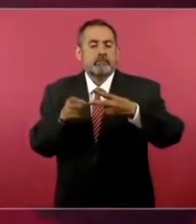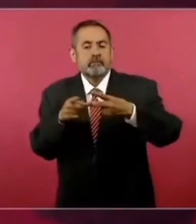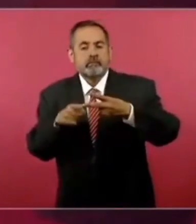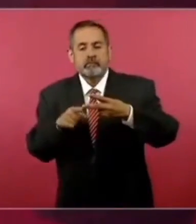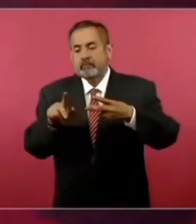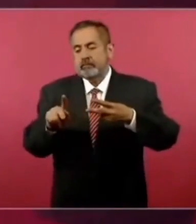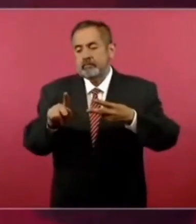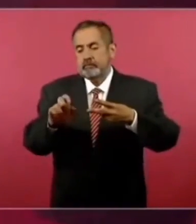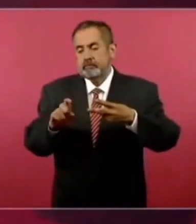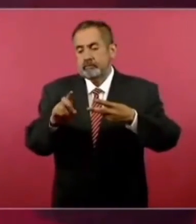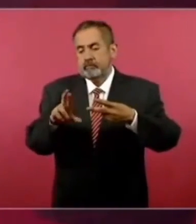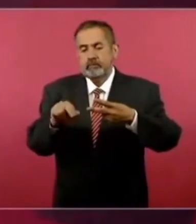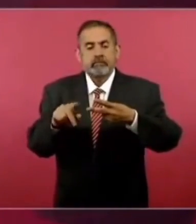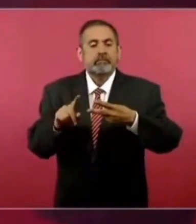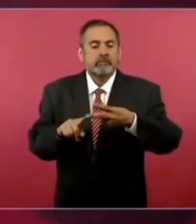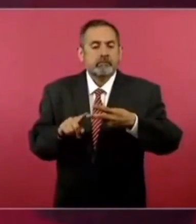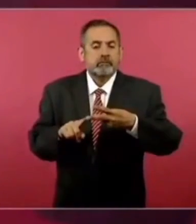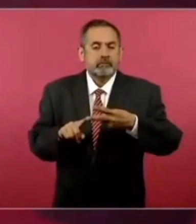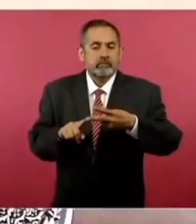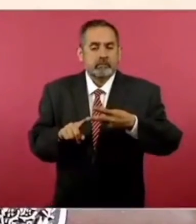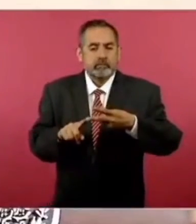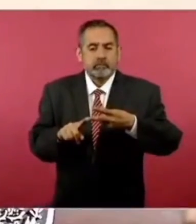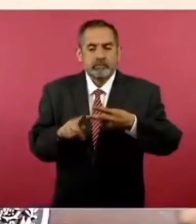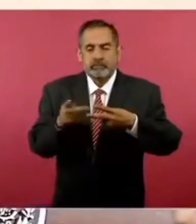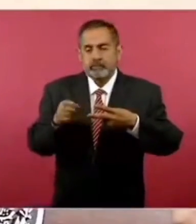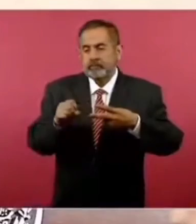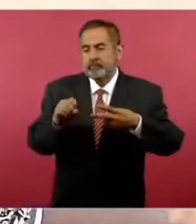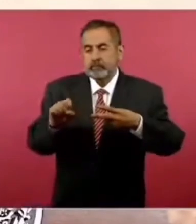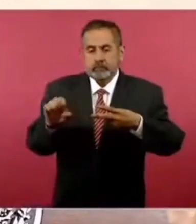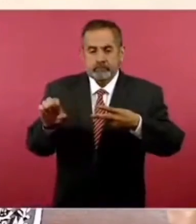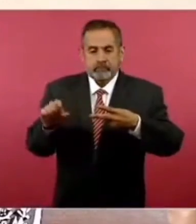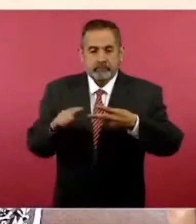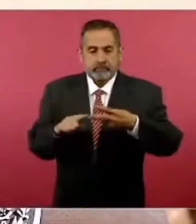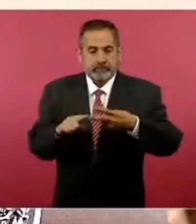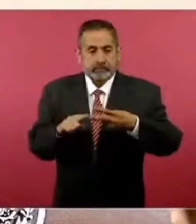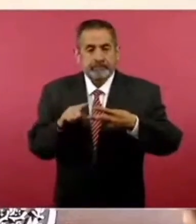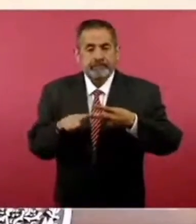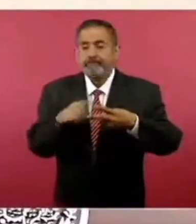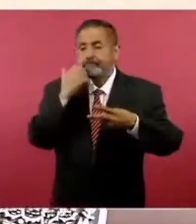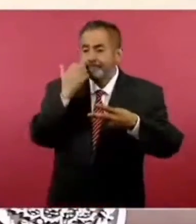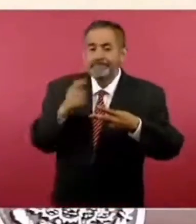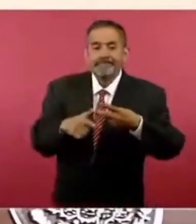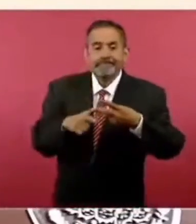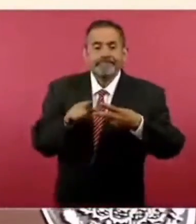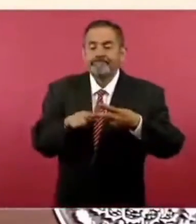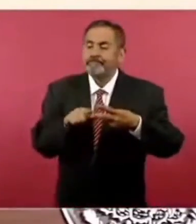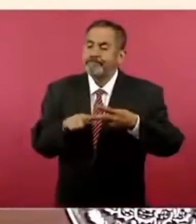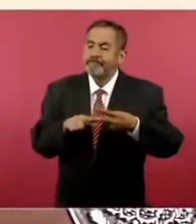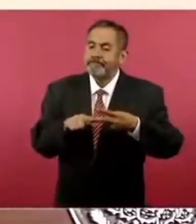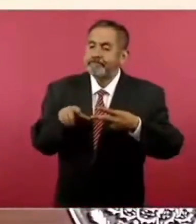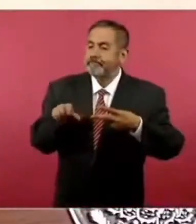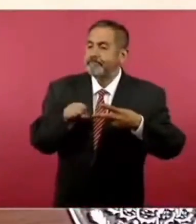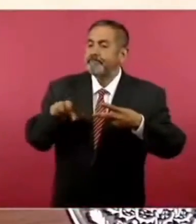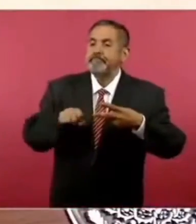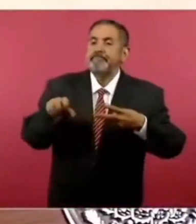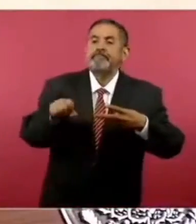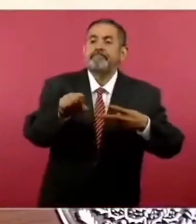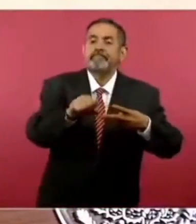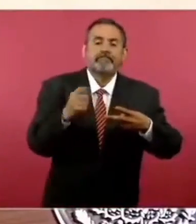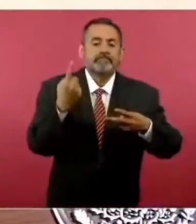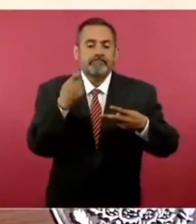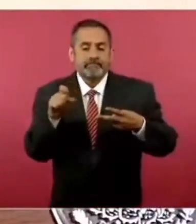caso es Pedro Sánchez del buscaría tener los